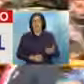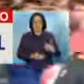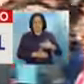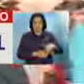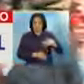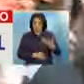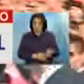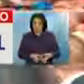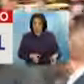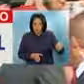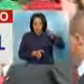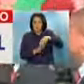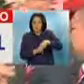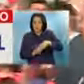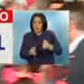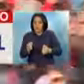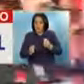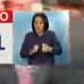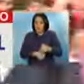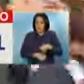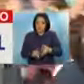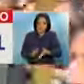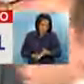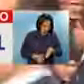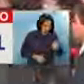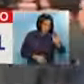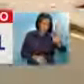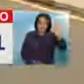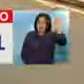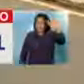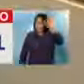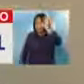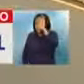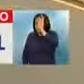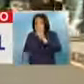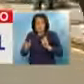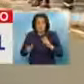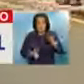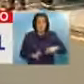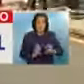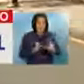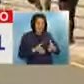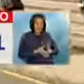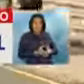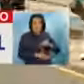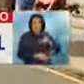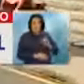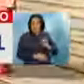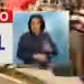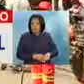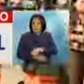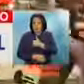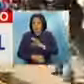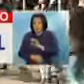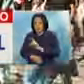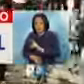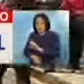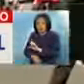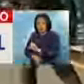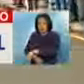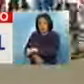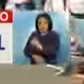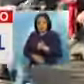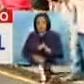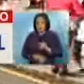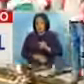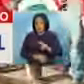tarde volvió a subir a este jeep y se retiró saludando a las tribunas. El equipo de José Montánchez, Carlos Huertas e Iván Rodríguez